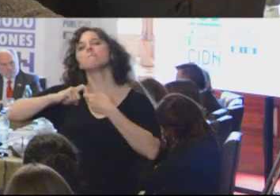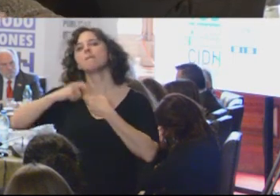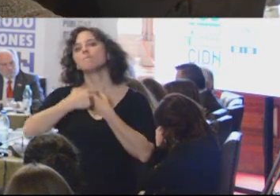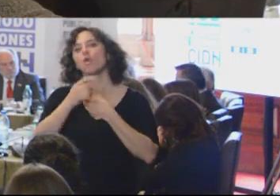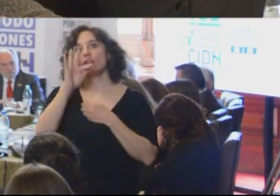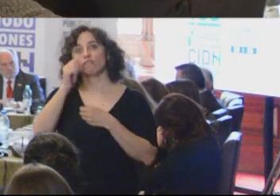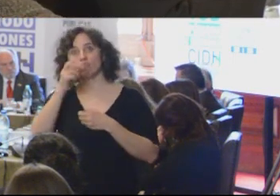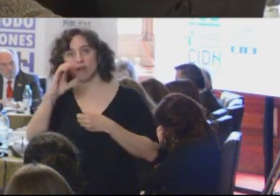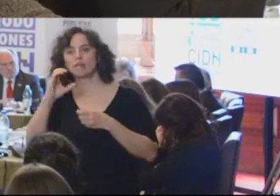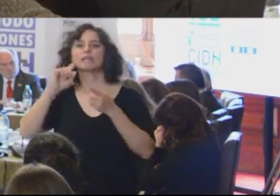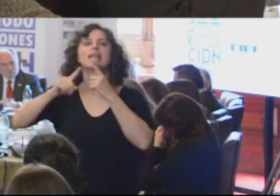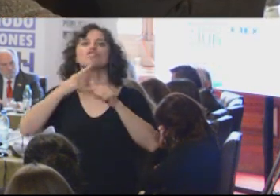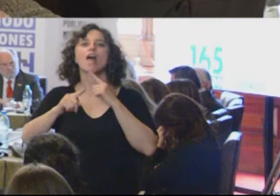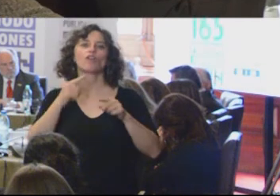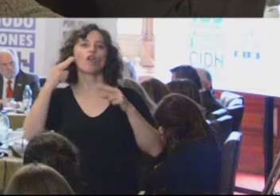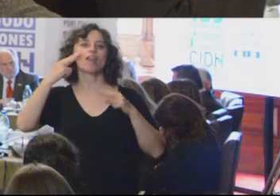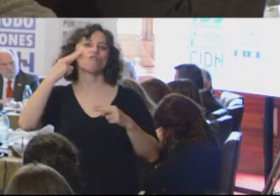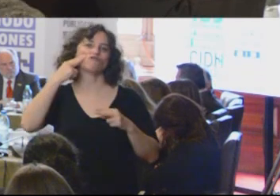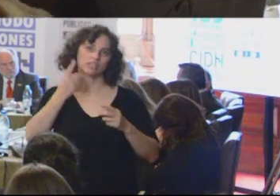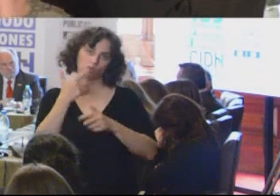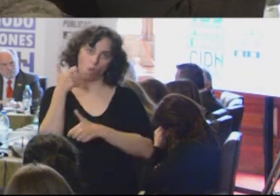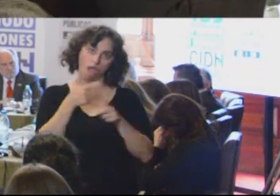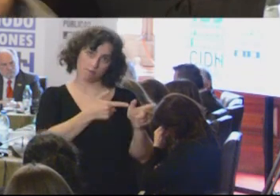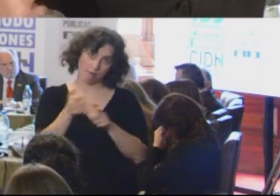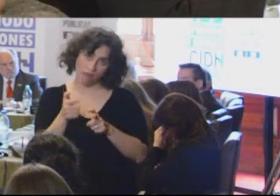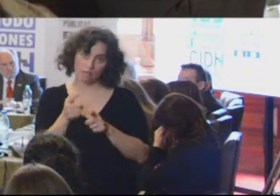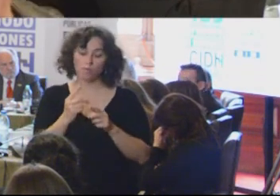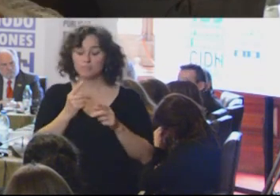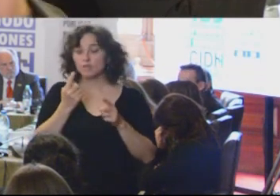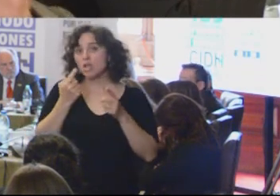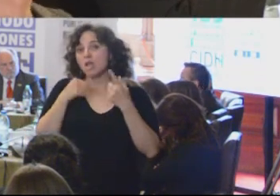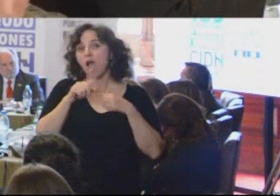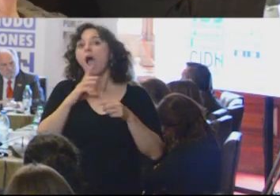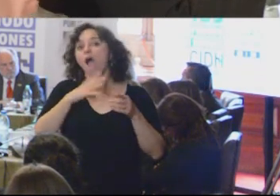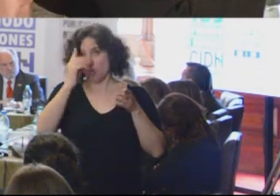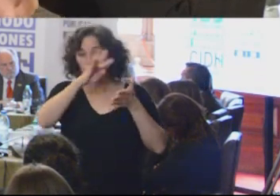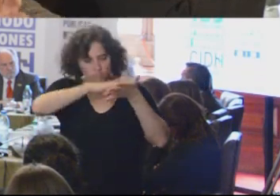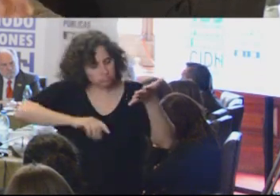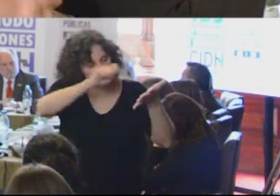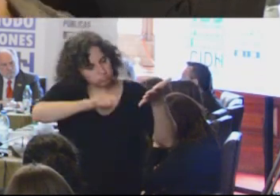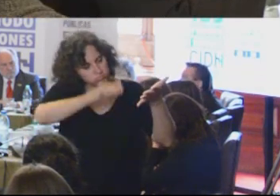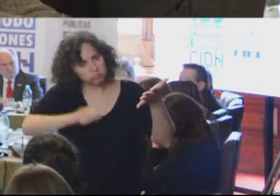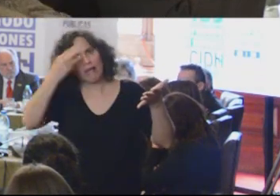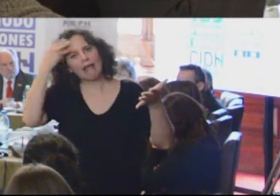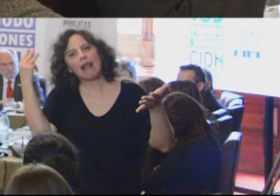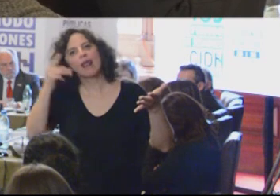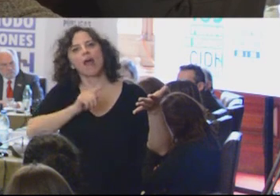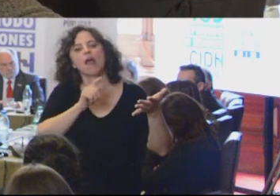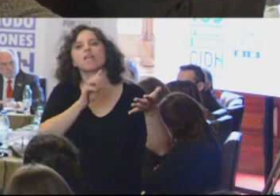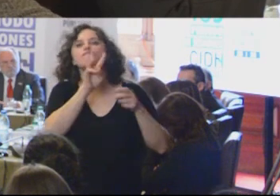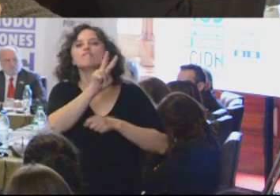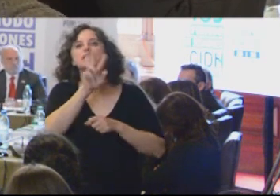con el conflicto armado pues no hay una priorización sino un un inventario general y 125